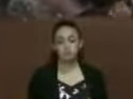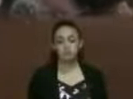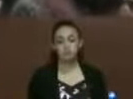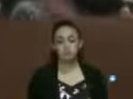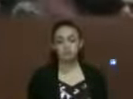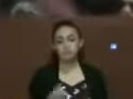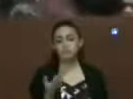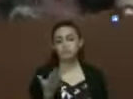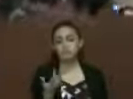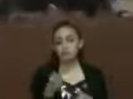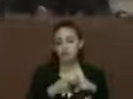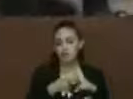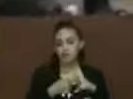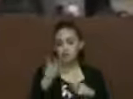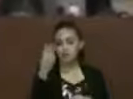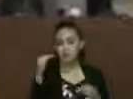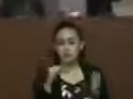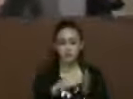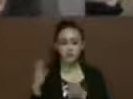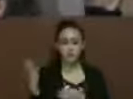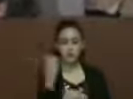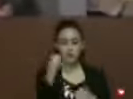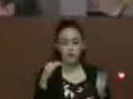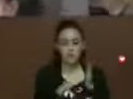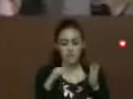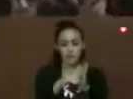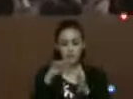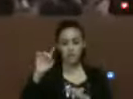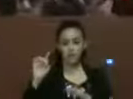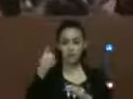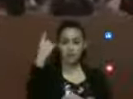fue de 3.400 millones de dólares.